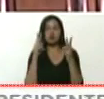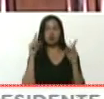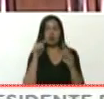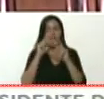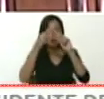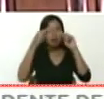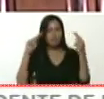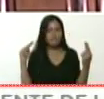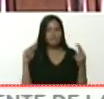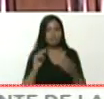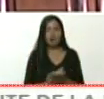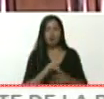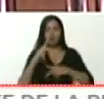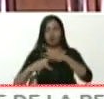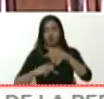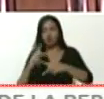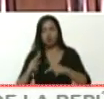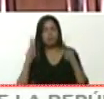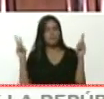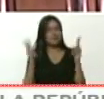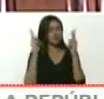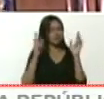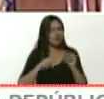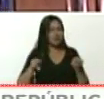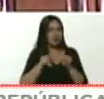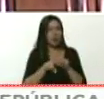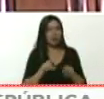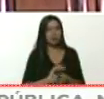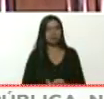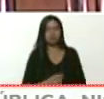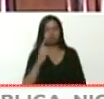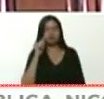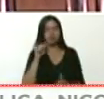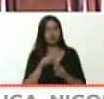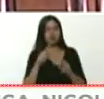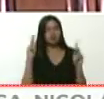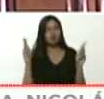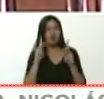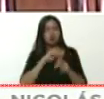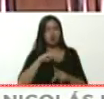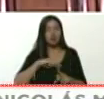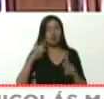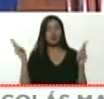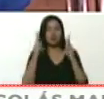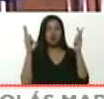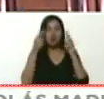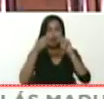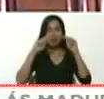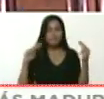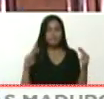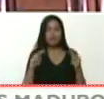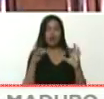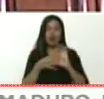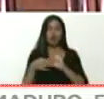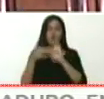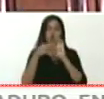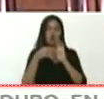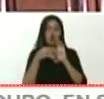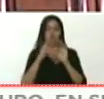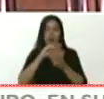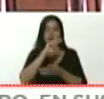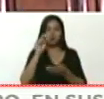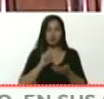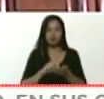paz. Y producir es vencer. Ahí está la consigna. Nuestra victoria es la paz, la unión